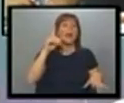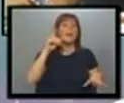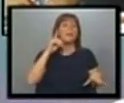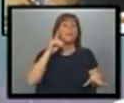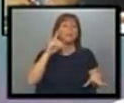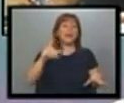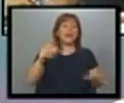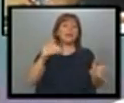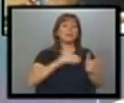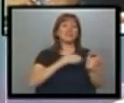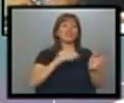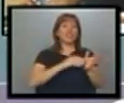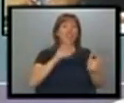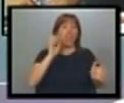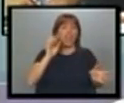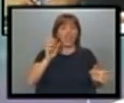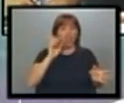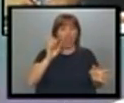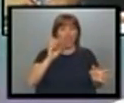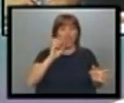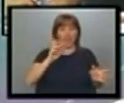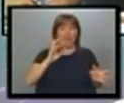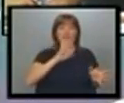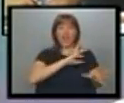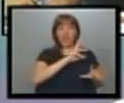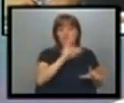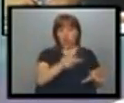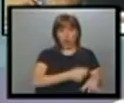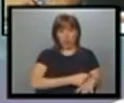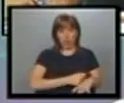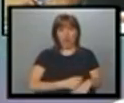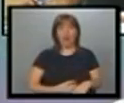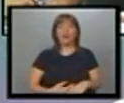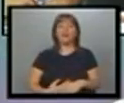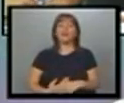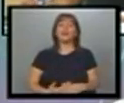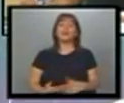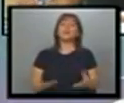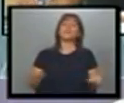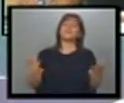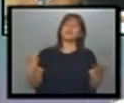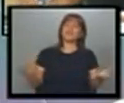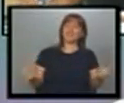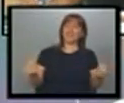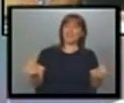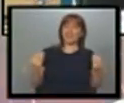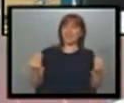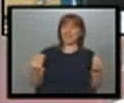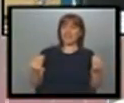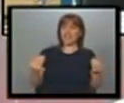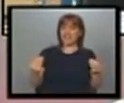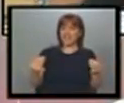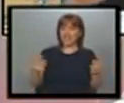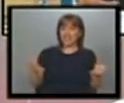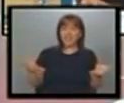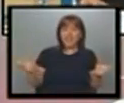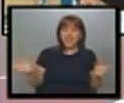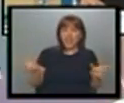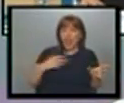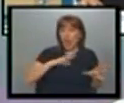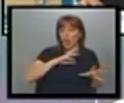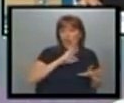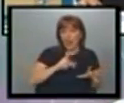claro, durante mucho tiempo, Daniel, todos nos preguntamos, ¿y a cuánto asciende todo lo que